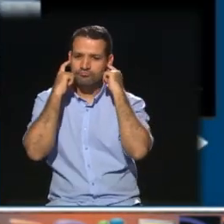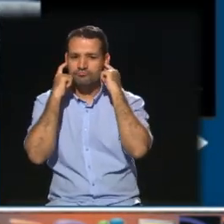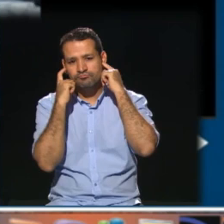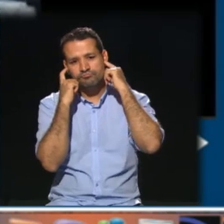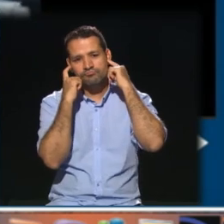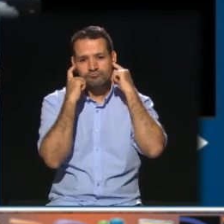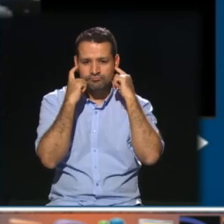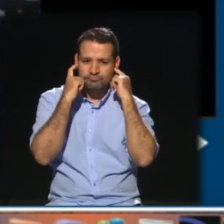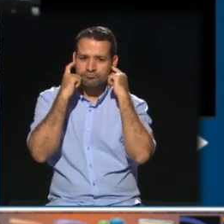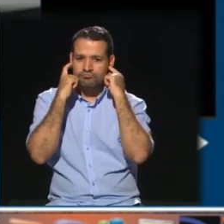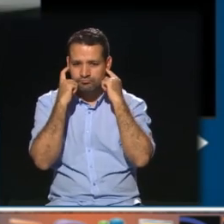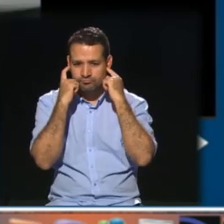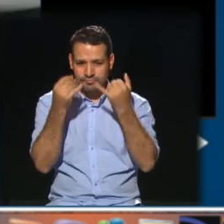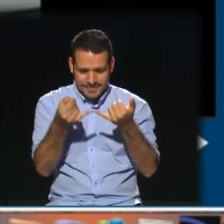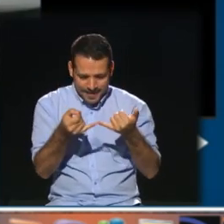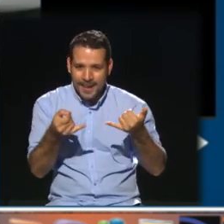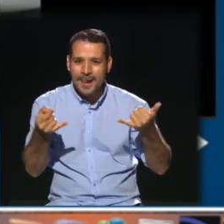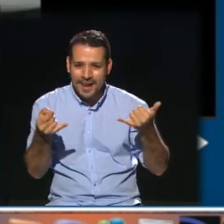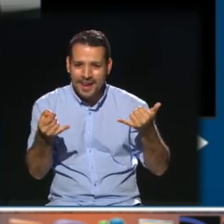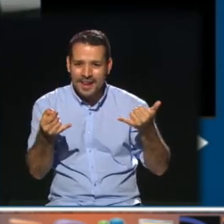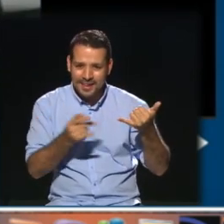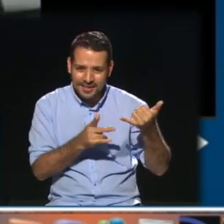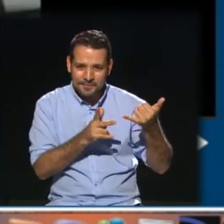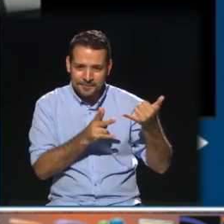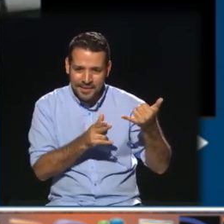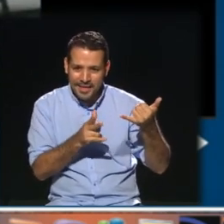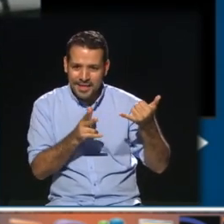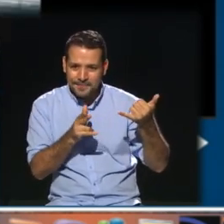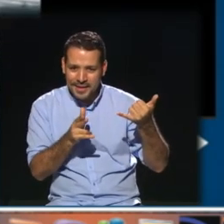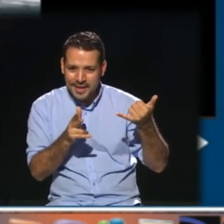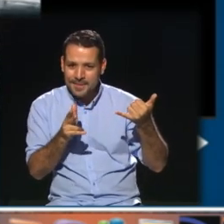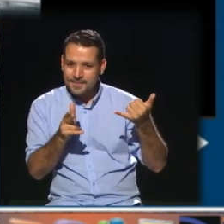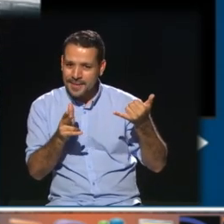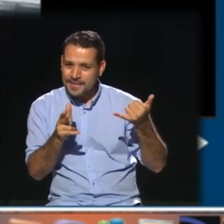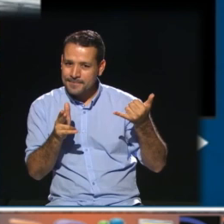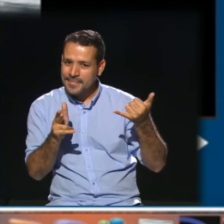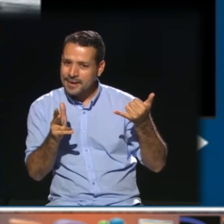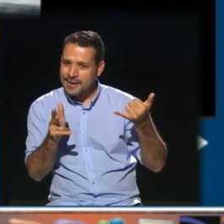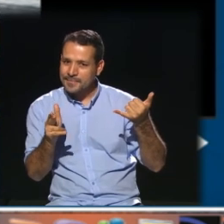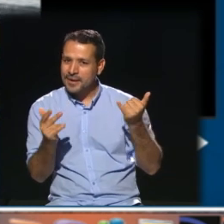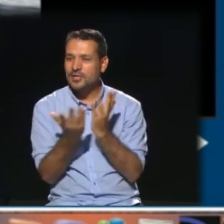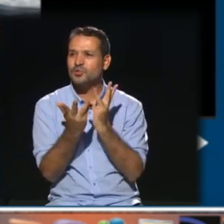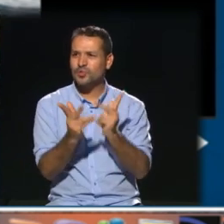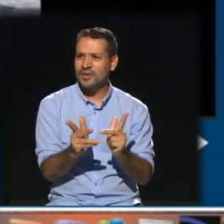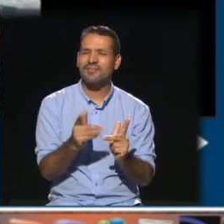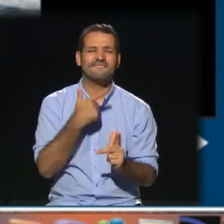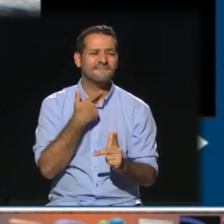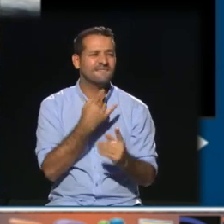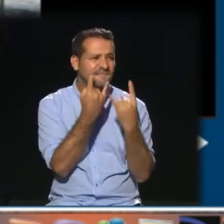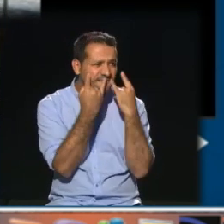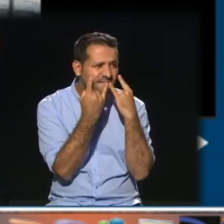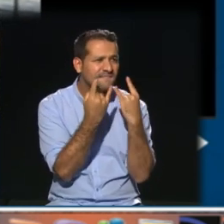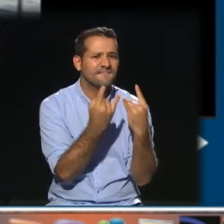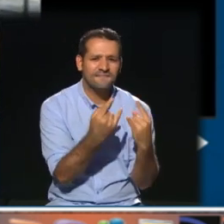sea, ese es un ejercicio de escucha, pero es un ejercicio que llama mucho la atención porque a los estudiantes normalmente todo lo que tenga que ver con música